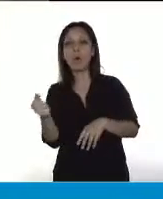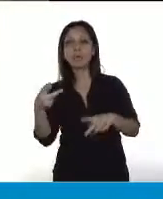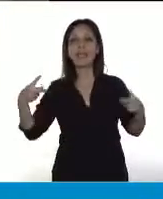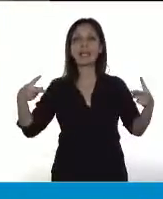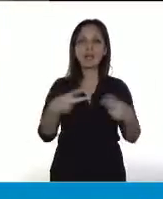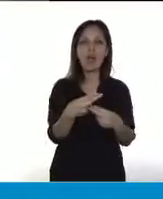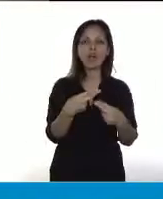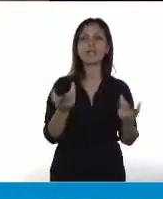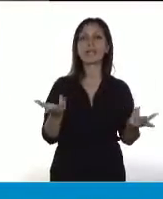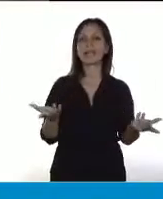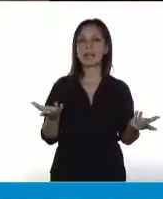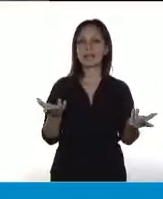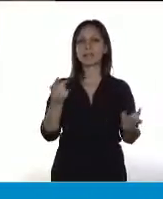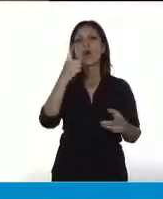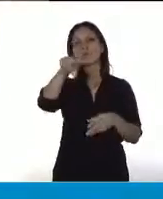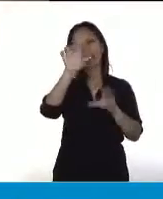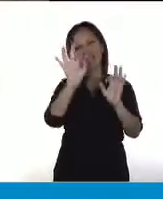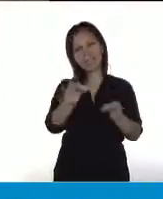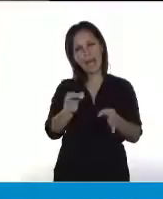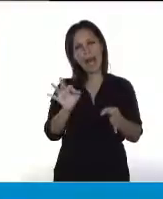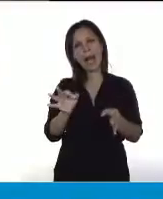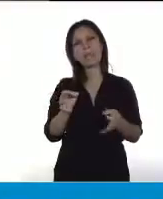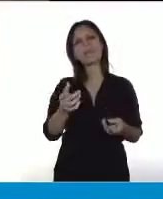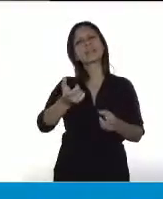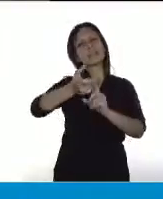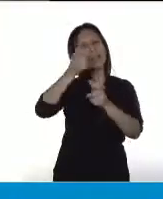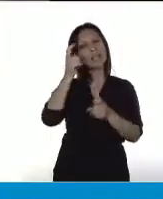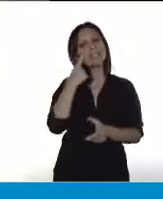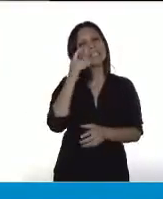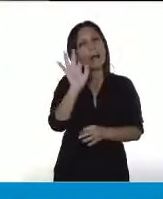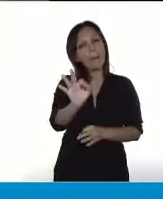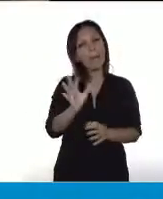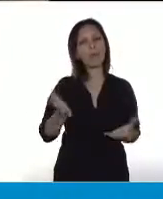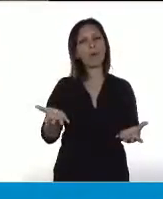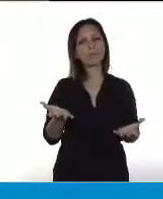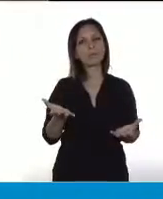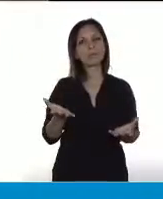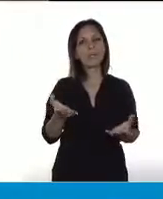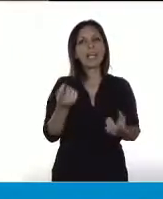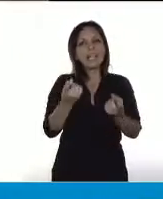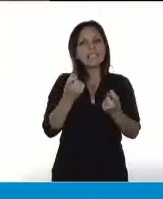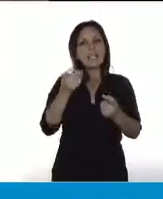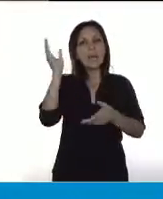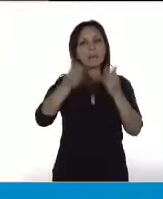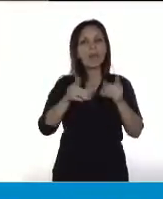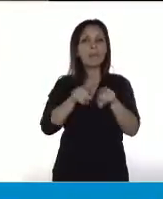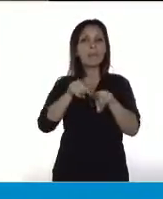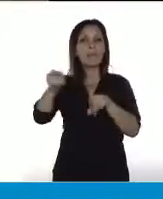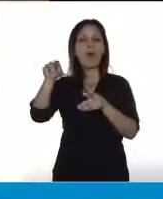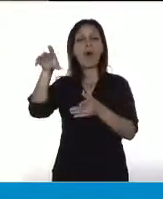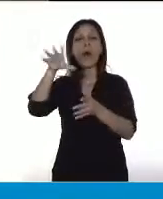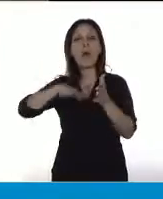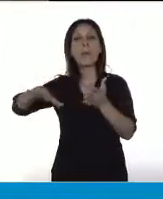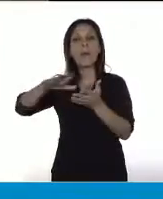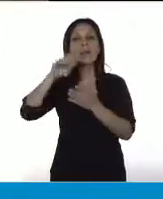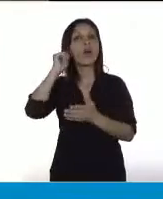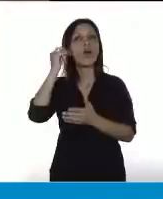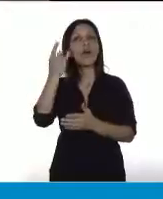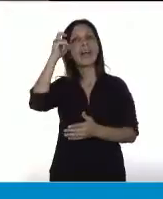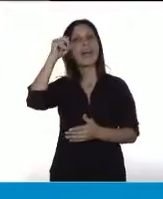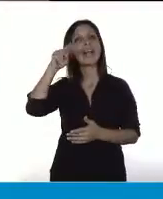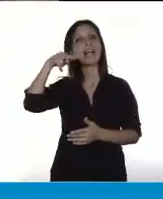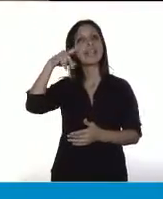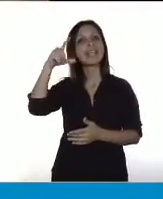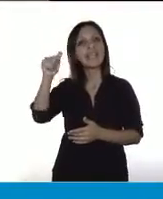no pasan, y lo saben muy bien, por experiencia propia, sin la represión, como vimos en Guernica cuando avanzaron con 4.000